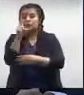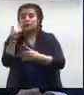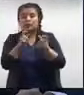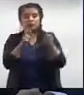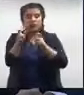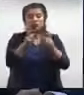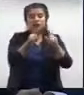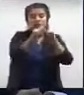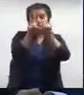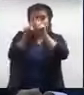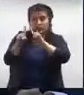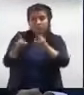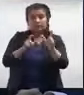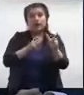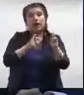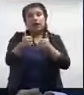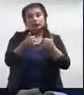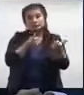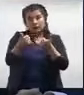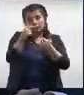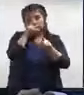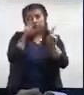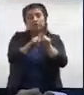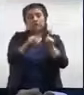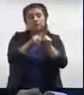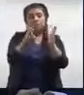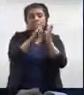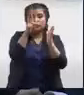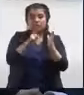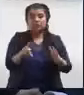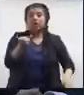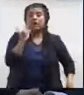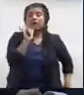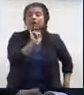las actividades y proyectos asignados